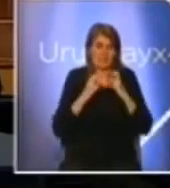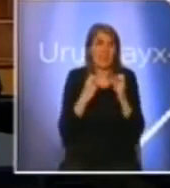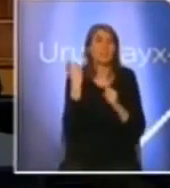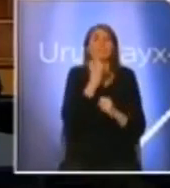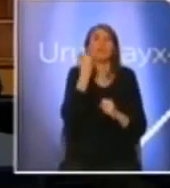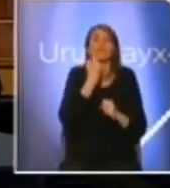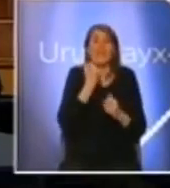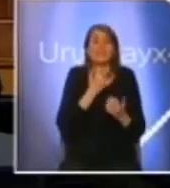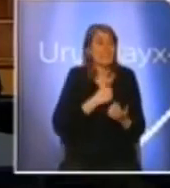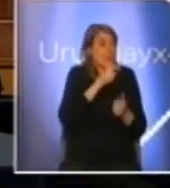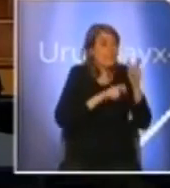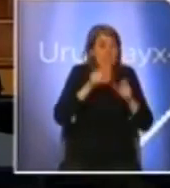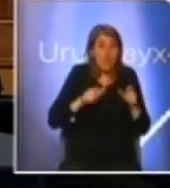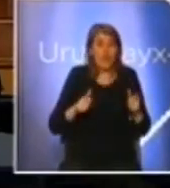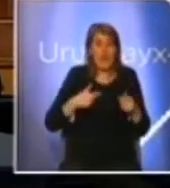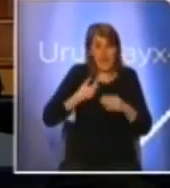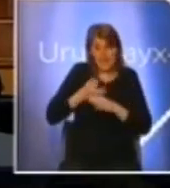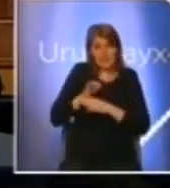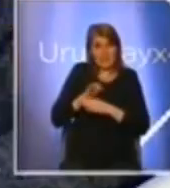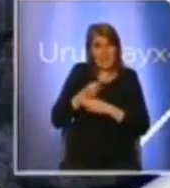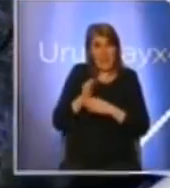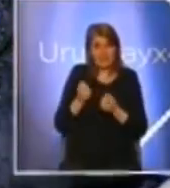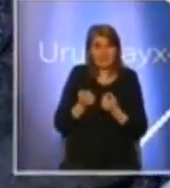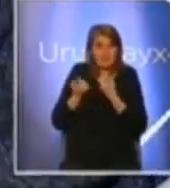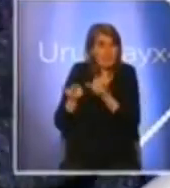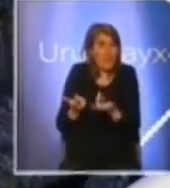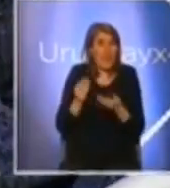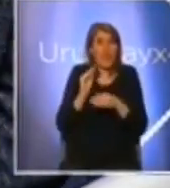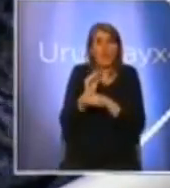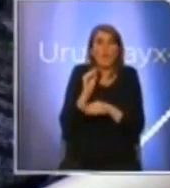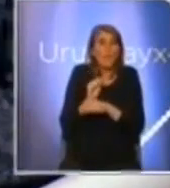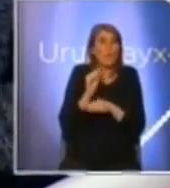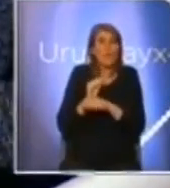de recursos humanos, de jóvenes científicos, darles, ofrecerles que puedan desarrollar aquí